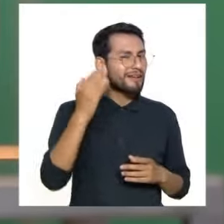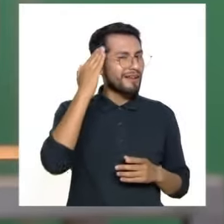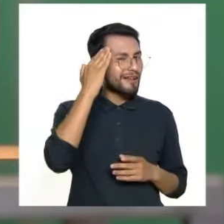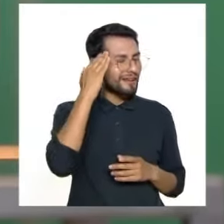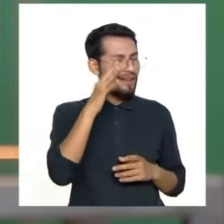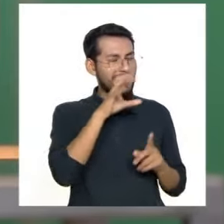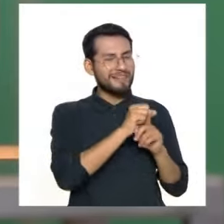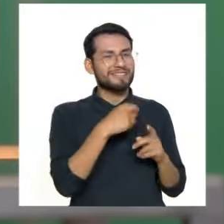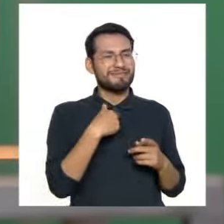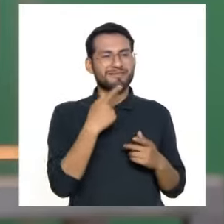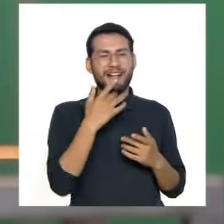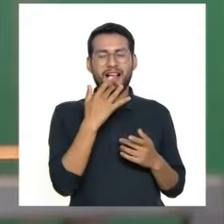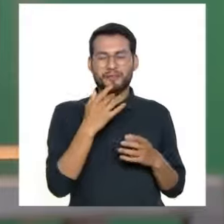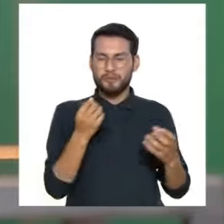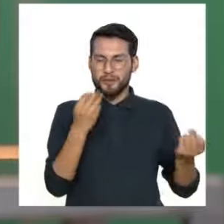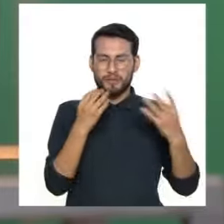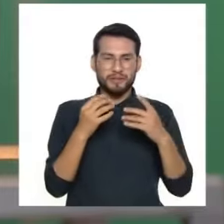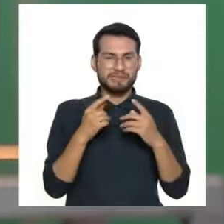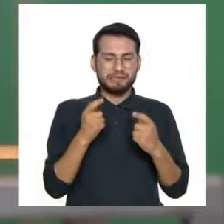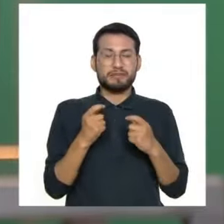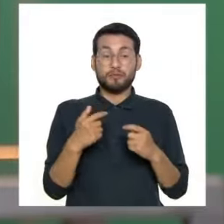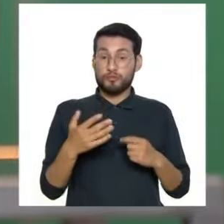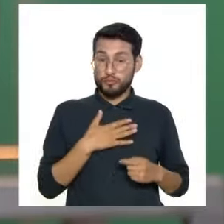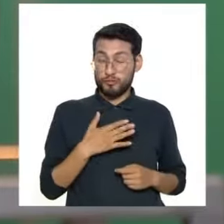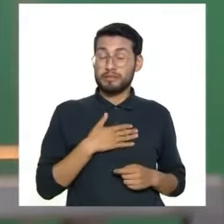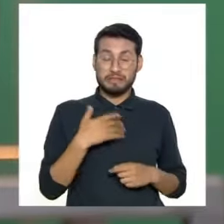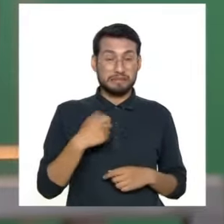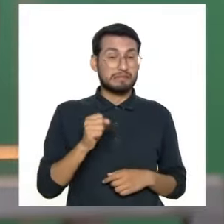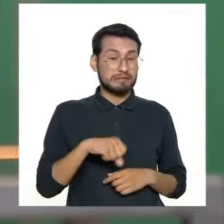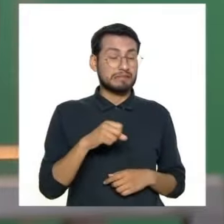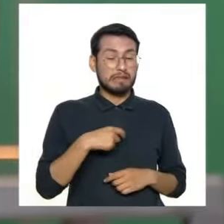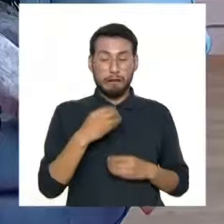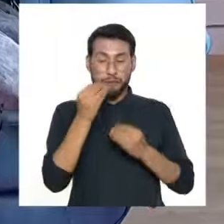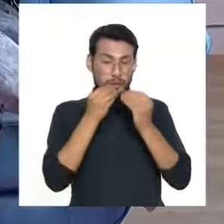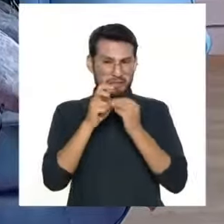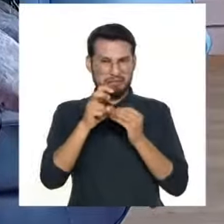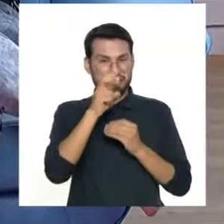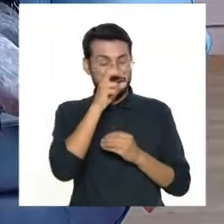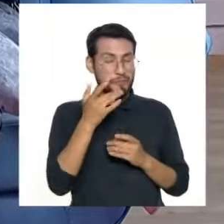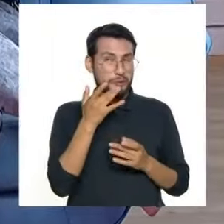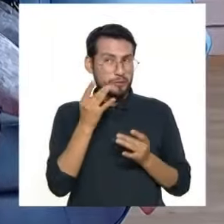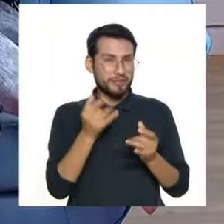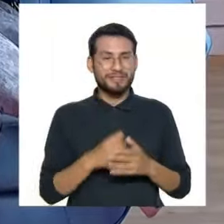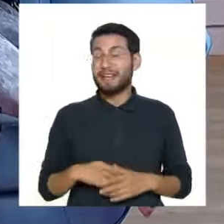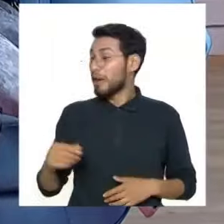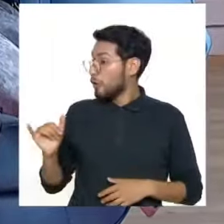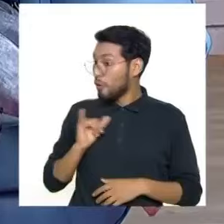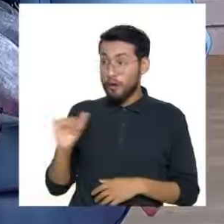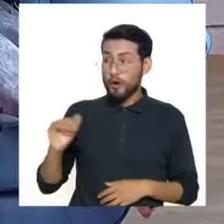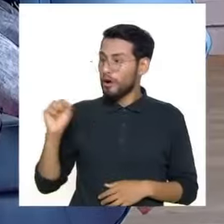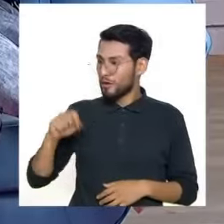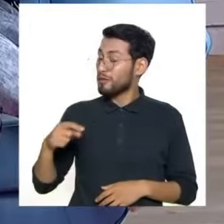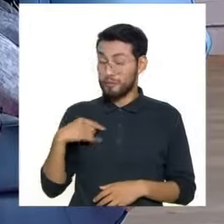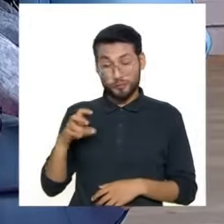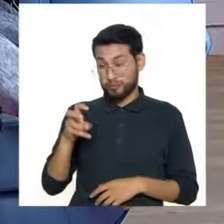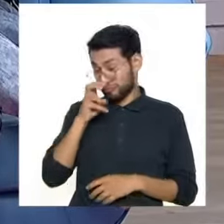y uno cada vez es más exigente con las cosas que come soy muy exigente con las cosas que ex Ah yo déjame decirte que yo soy como tú fíjate yo soy muy